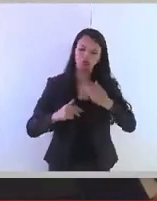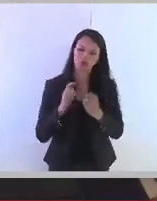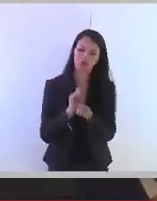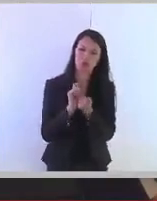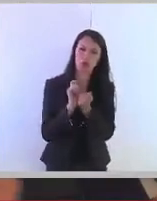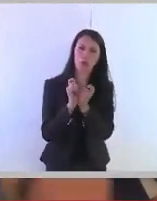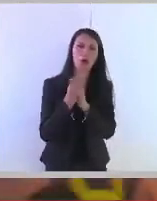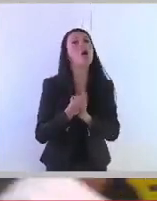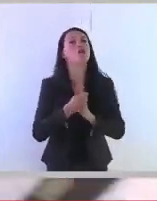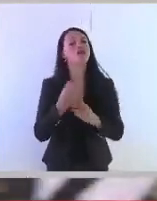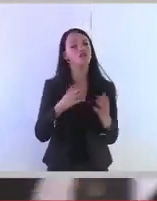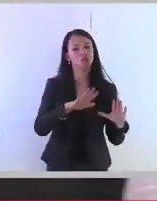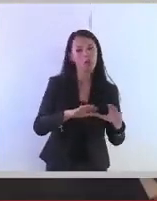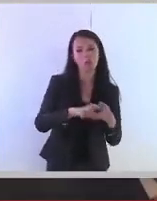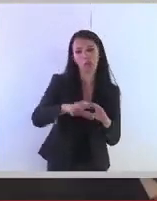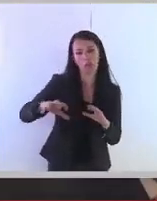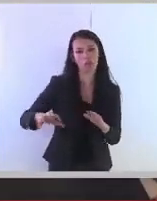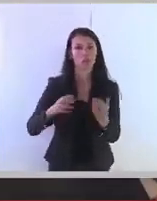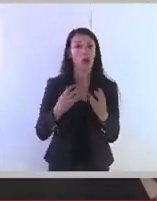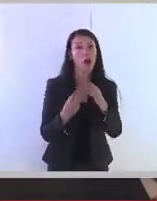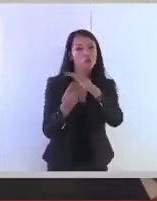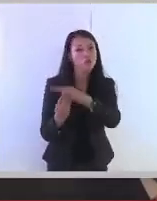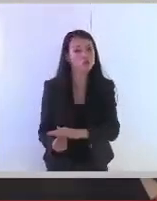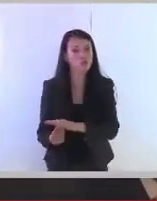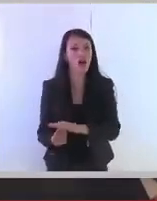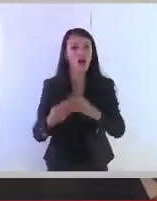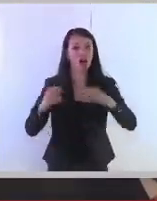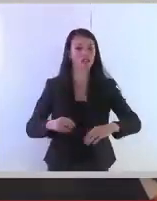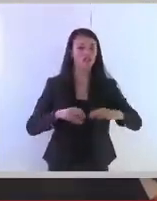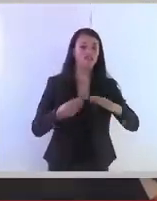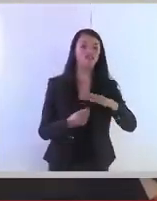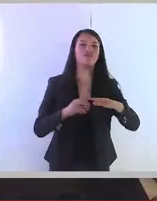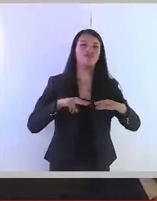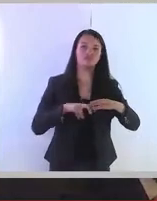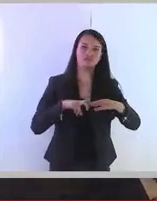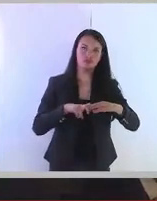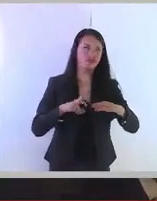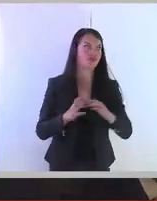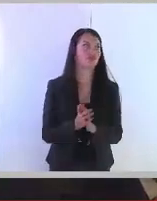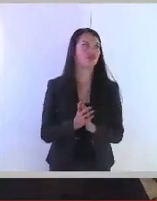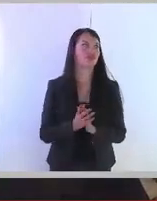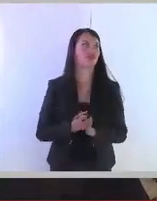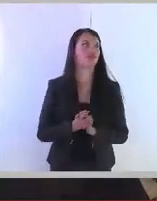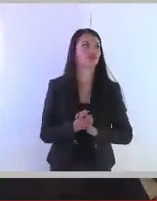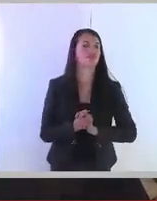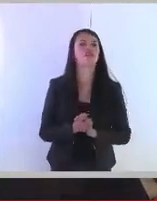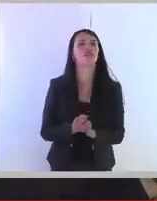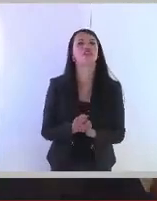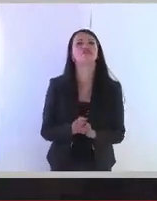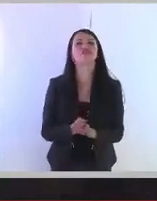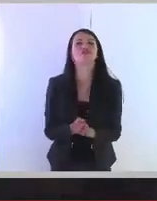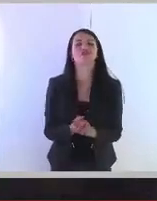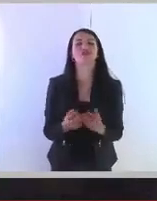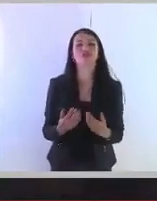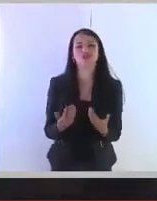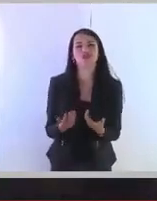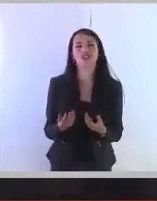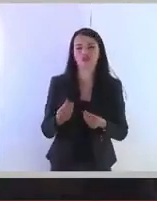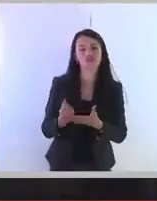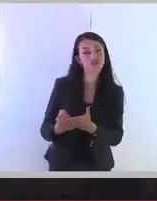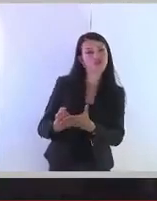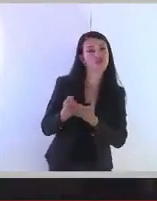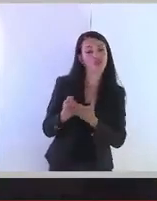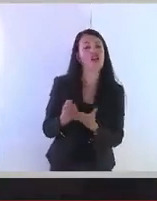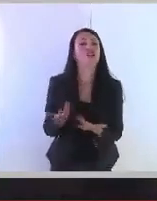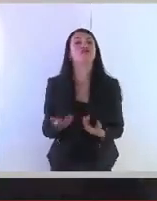lugar a los y las excluidas en el sector minero? O en los beneficios del sector minero y del sector